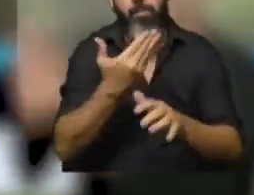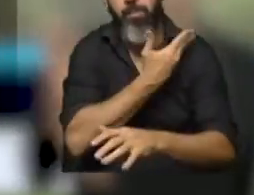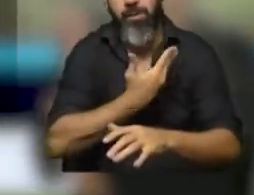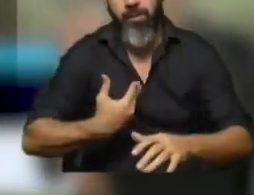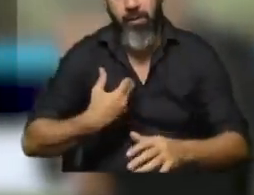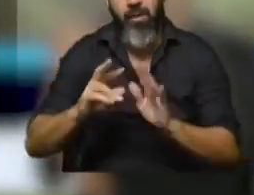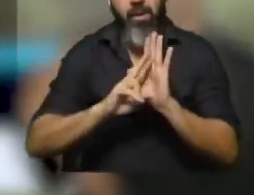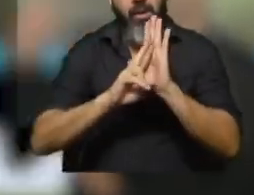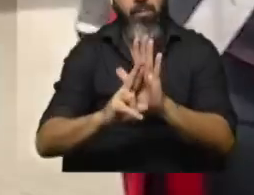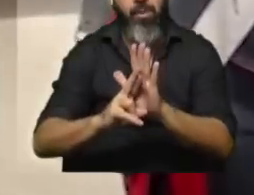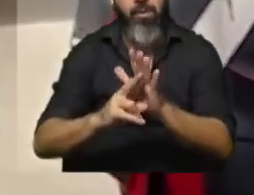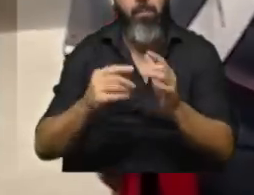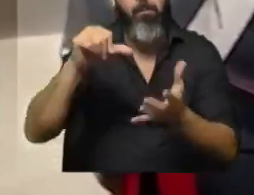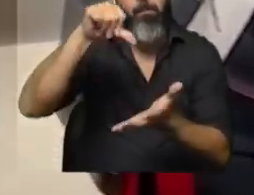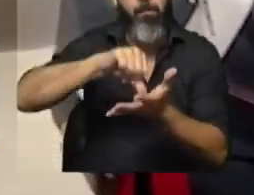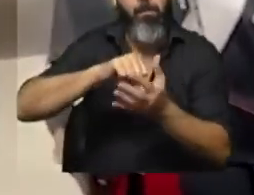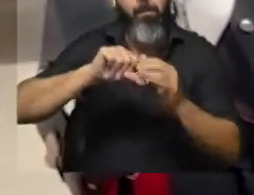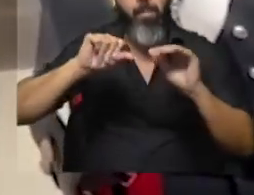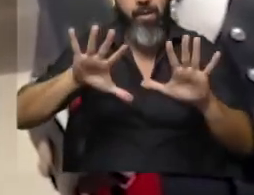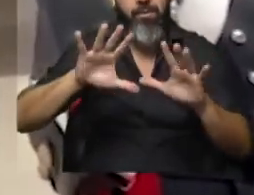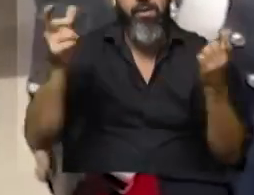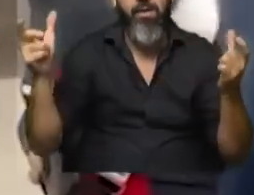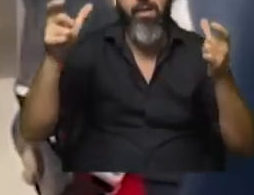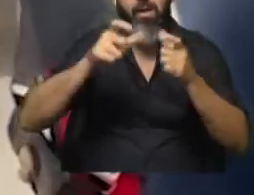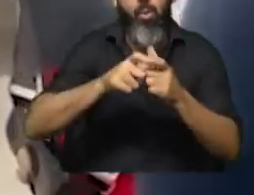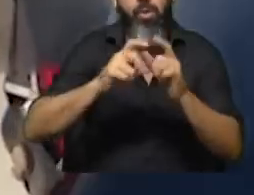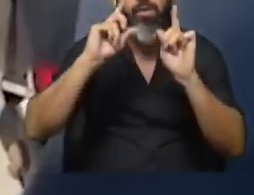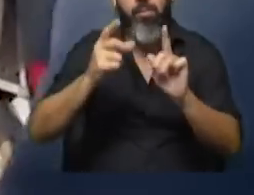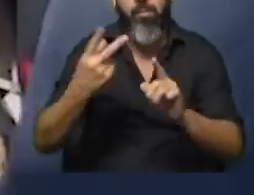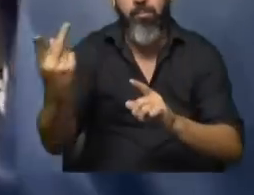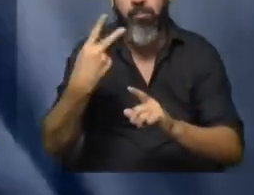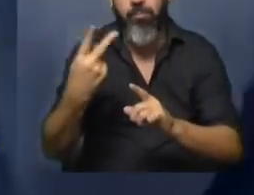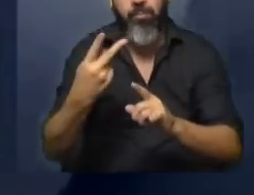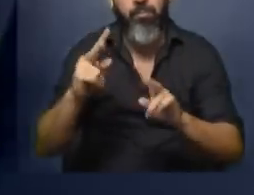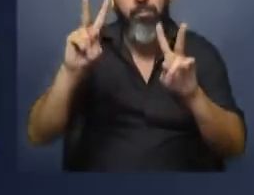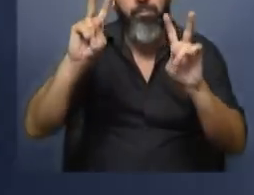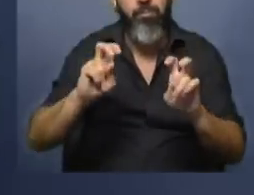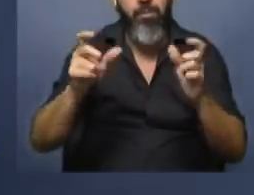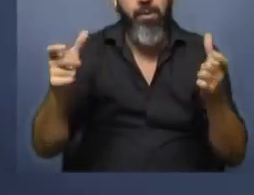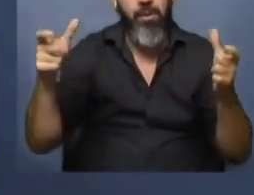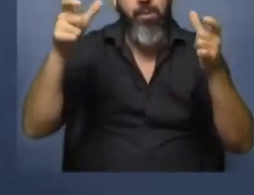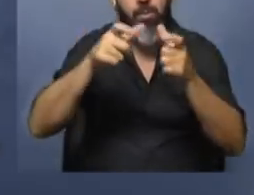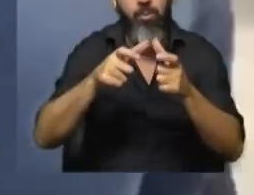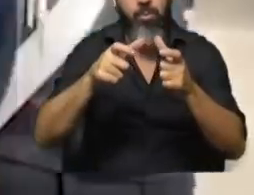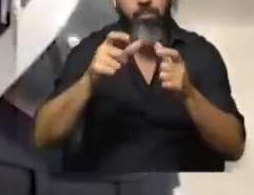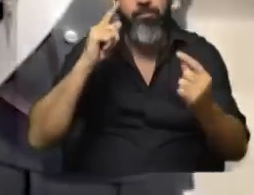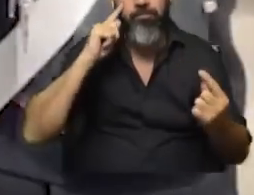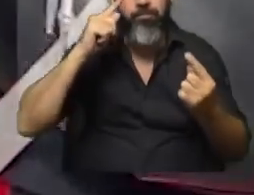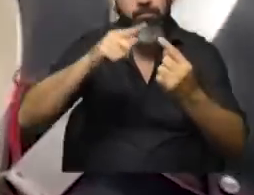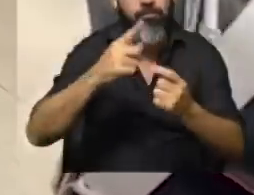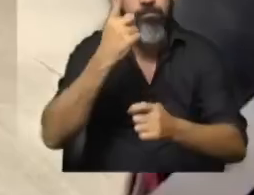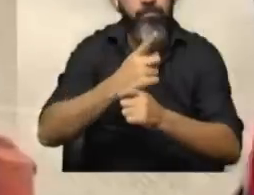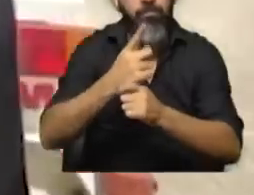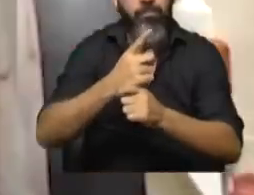representantes de decenas de países y las reuniones bilaterales que se realizarán en el marco de esta Cumbre tendrán el foco puesto